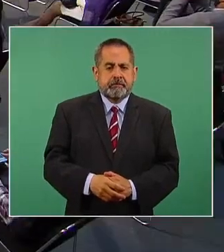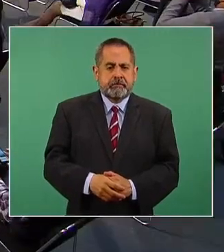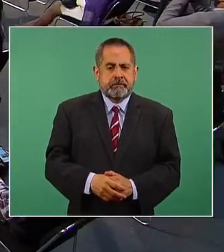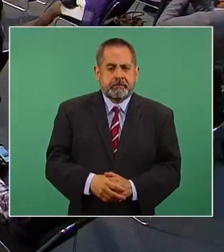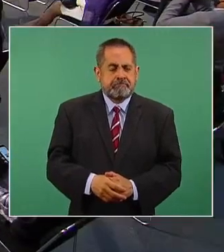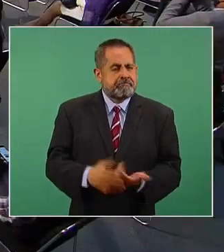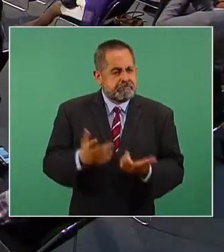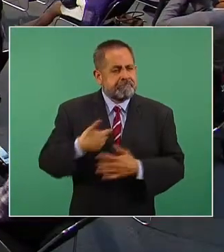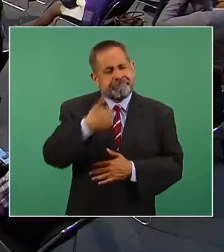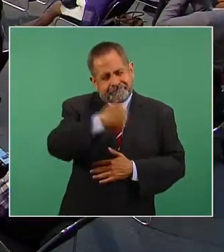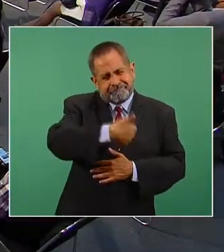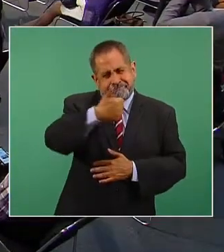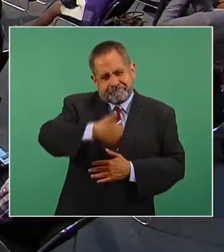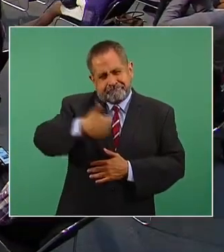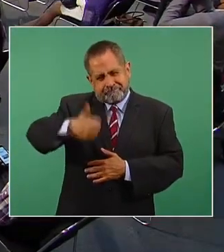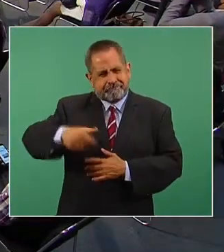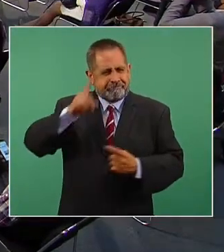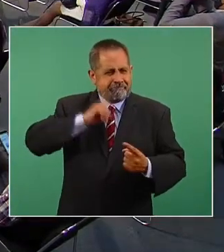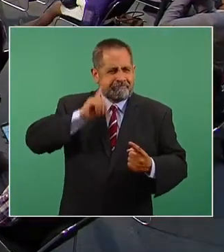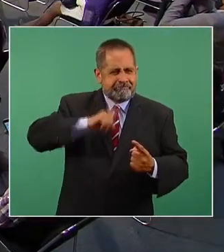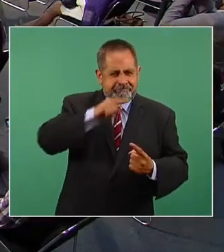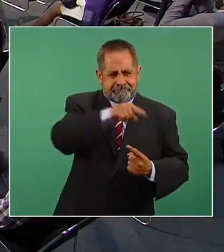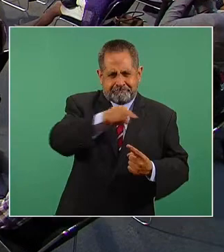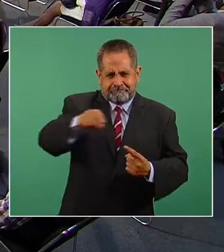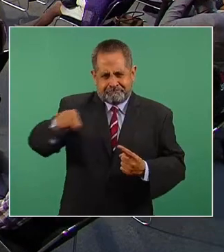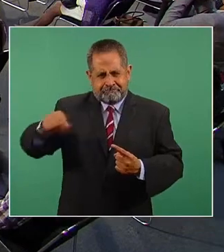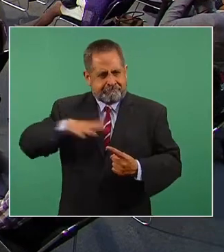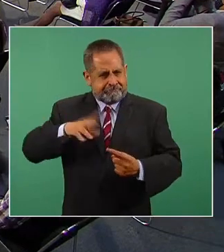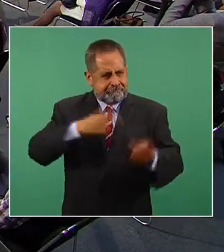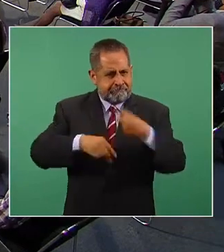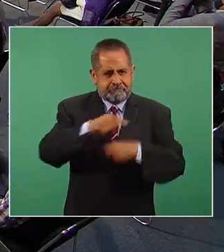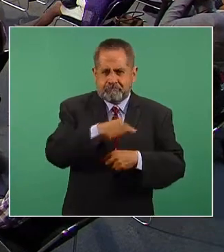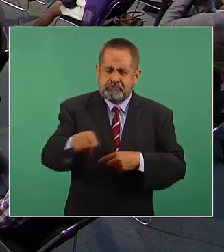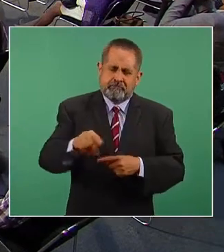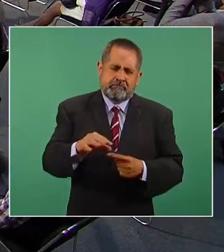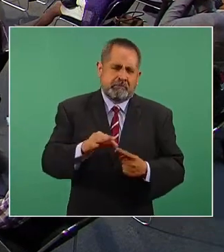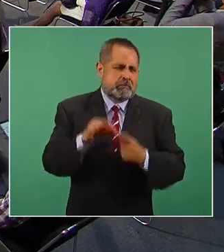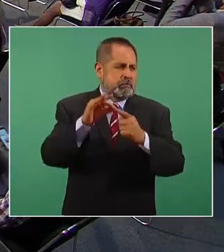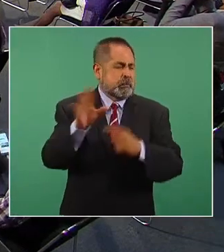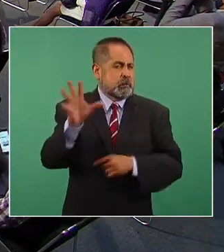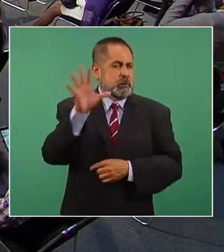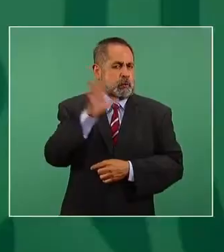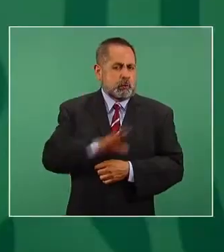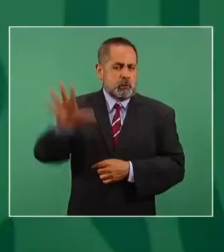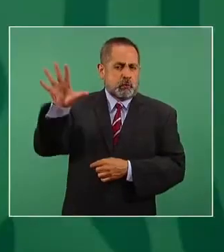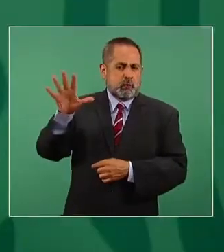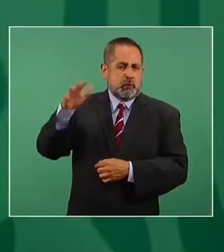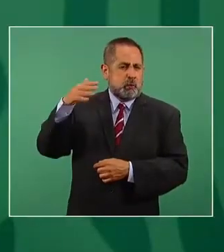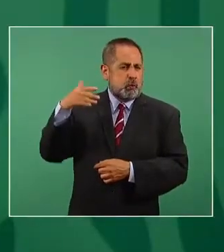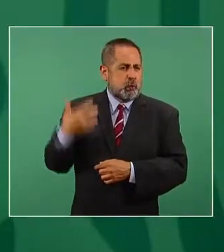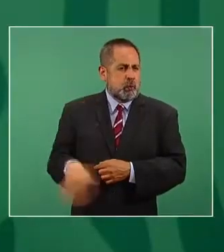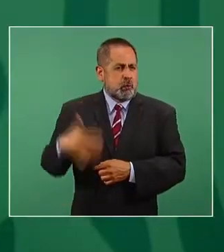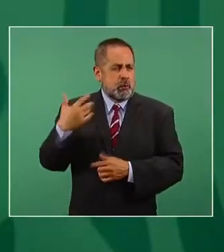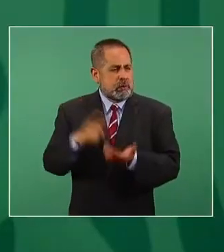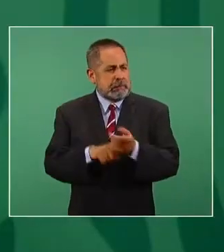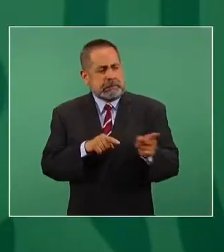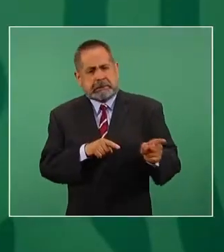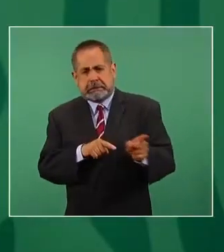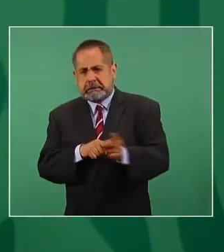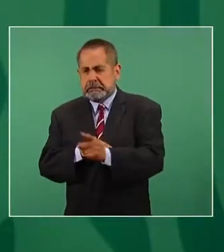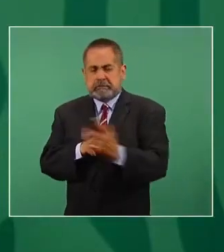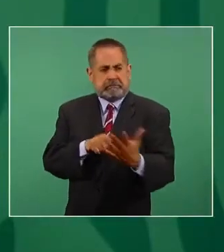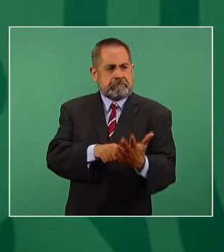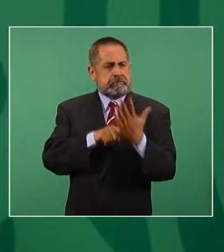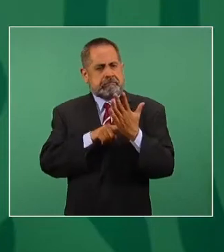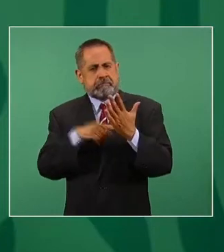Cada una de estas mujeres presentes es excepcional a su manera. Son un